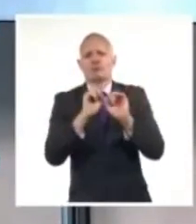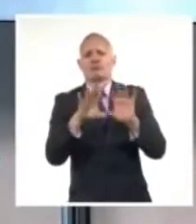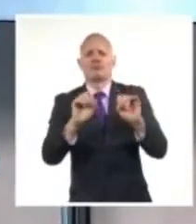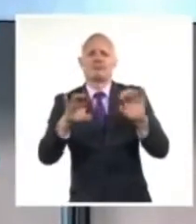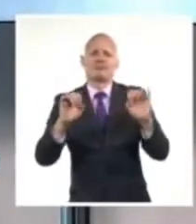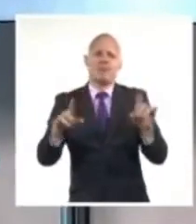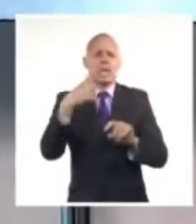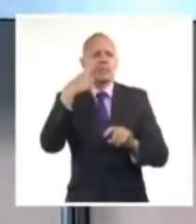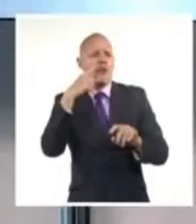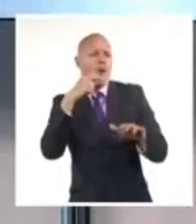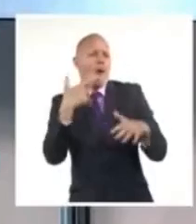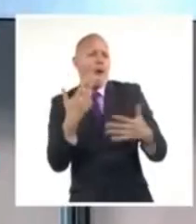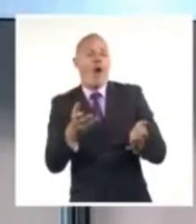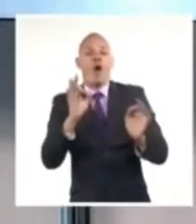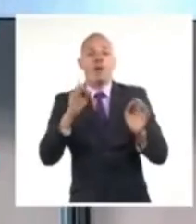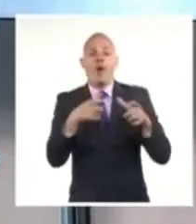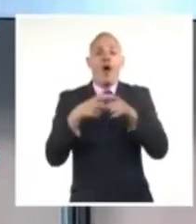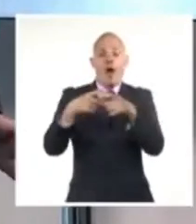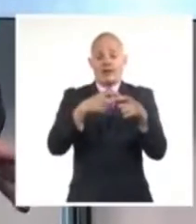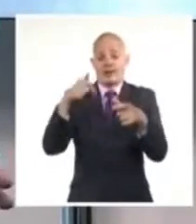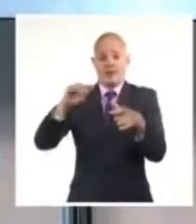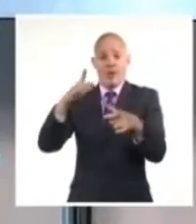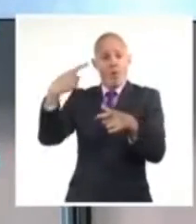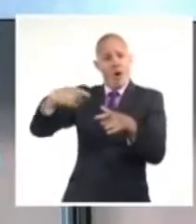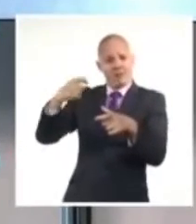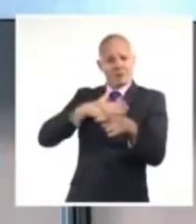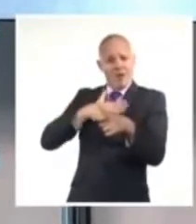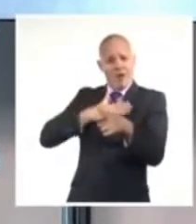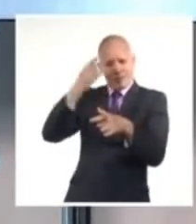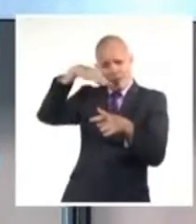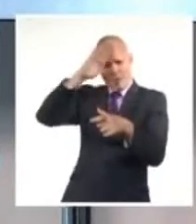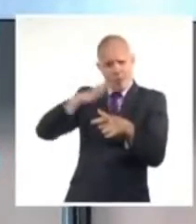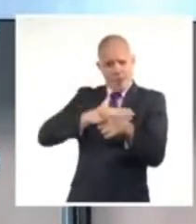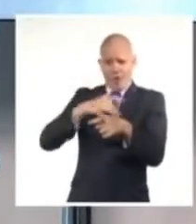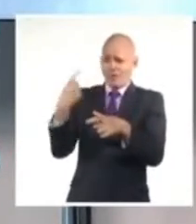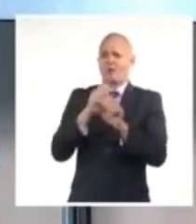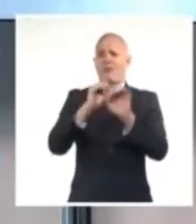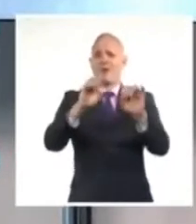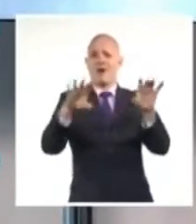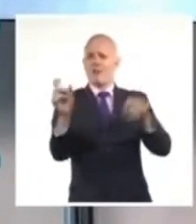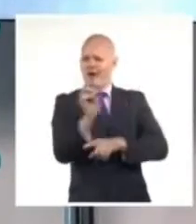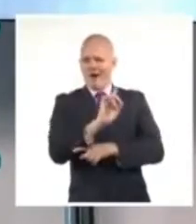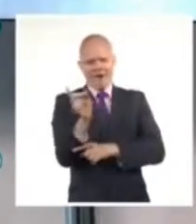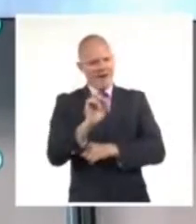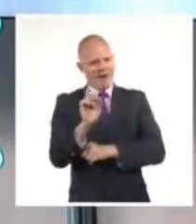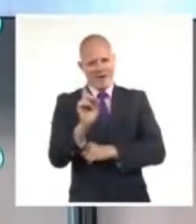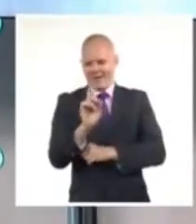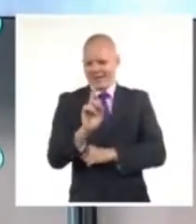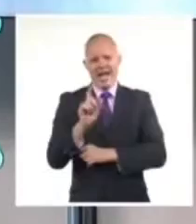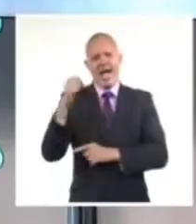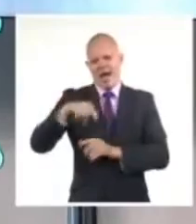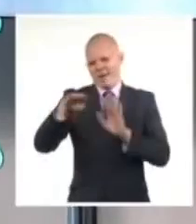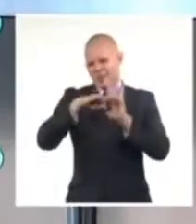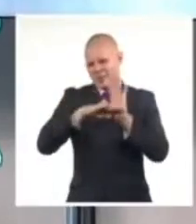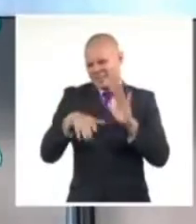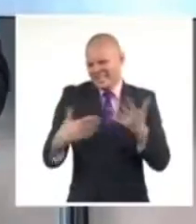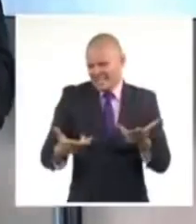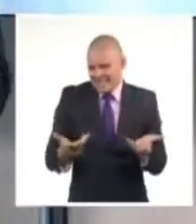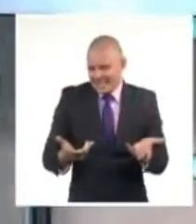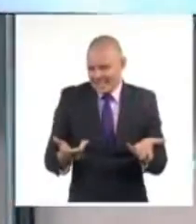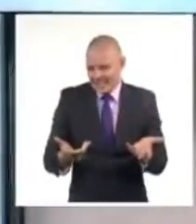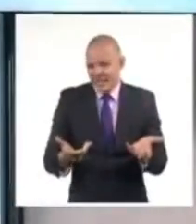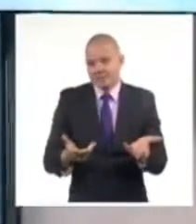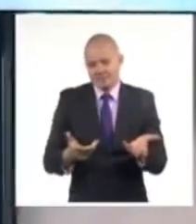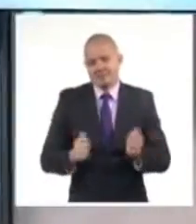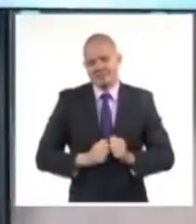de brindar propaganda a una organización o al trabajo de determinada área del conocimiento, en este caso de las ciencias sociales, de las ciencias jurídicas.